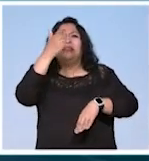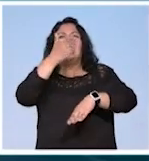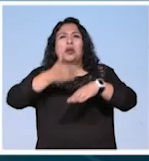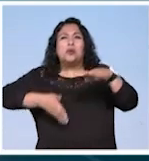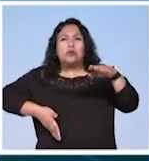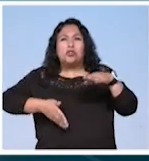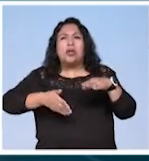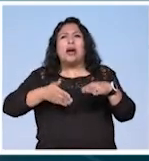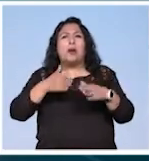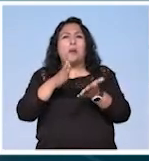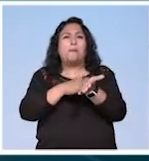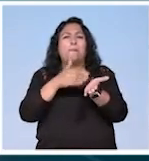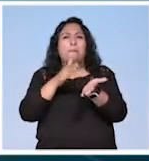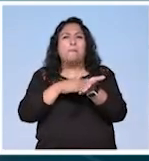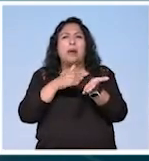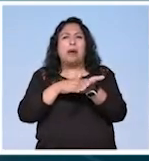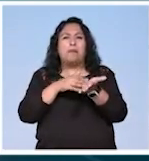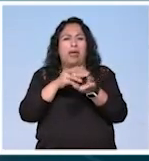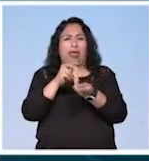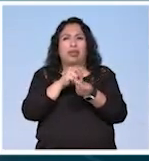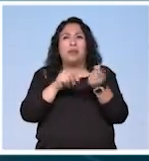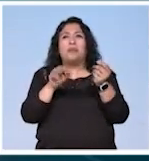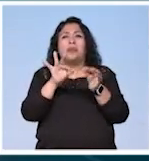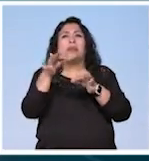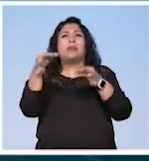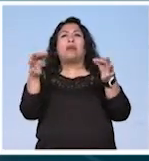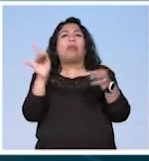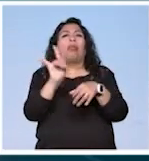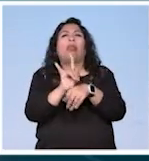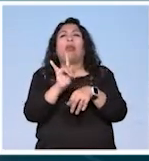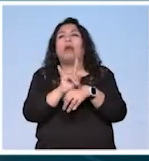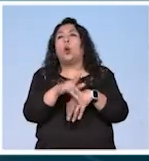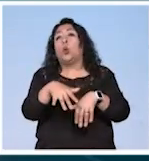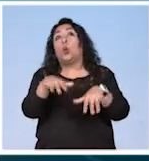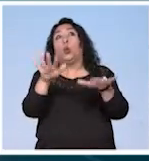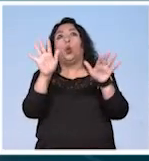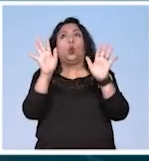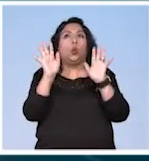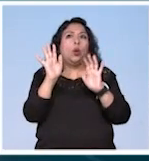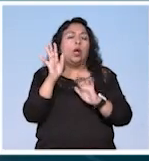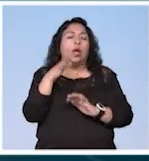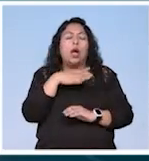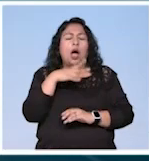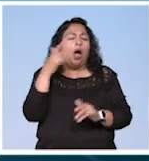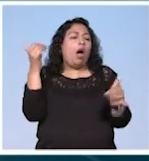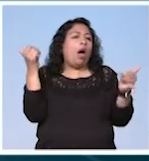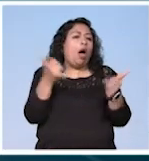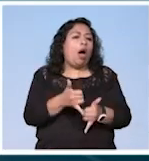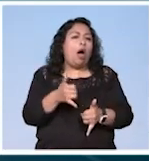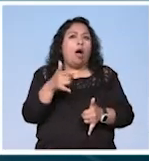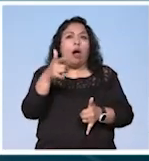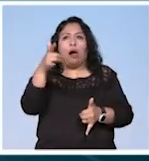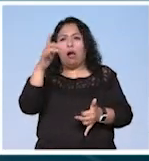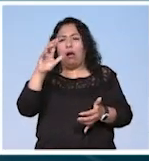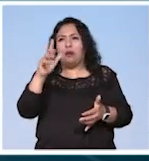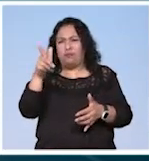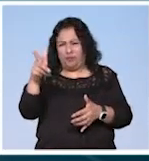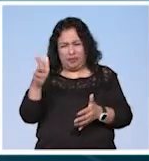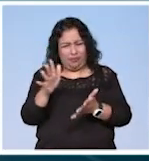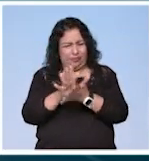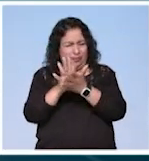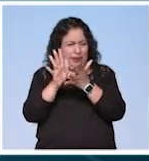una trituradora de papel y que hice una el montaje como si ay si hubiera sido una Rebeldía de este tipo y este tipo